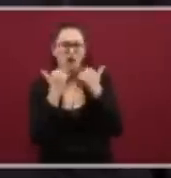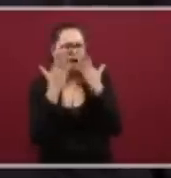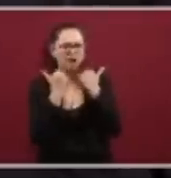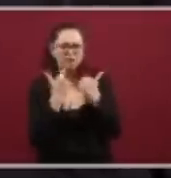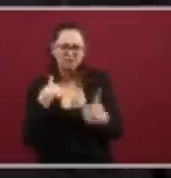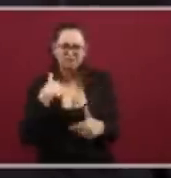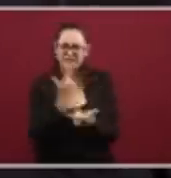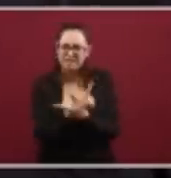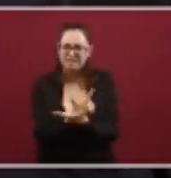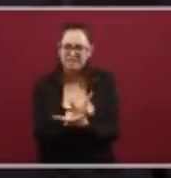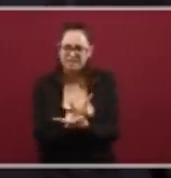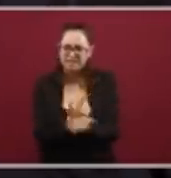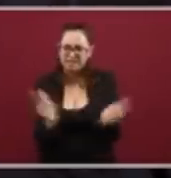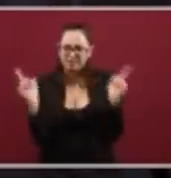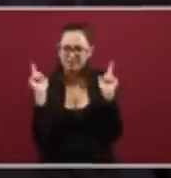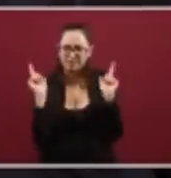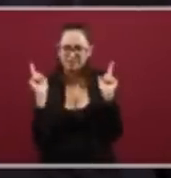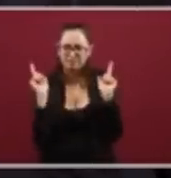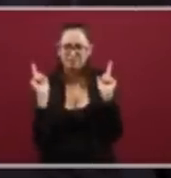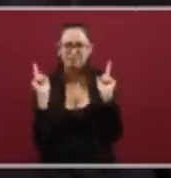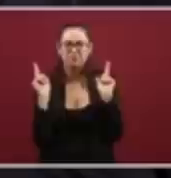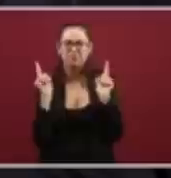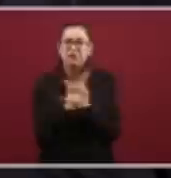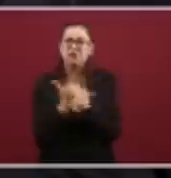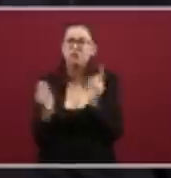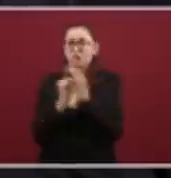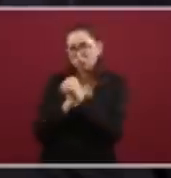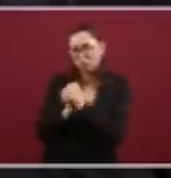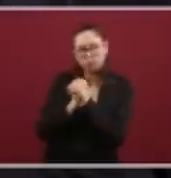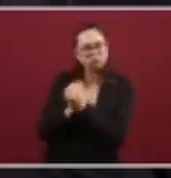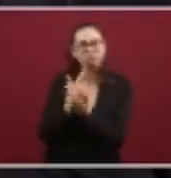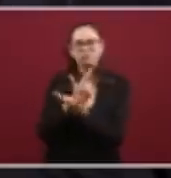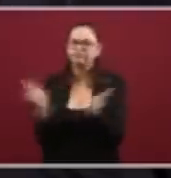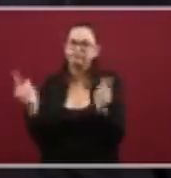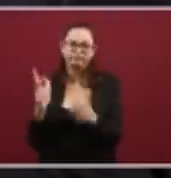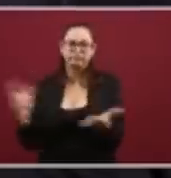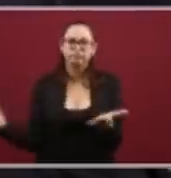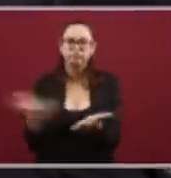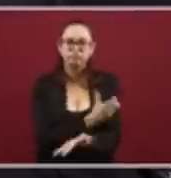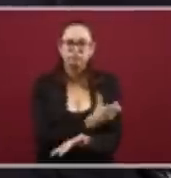si la libertad no se implora se conquista